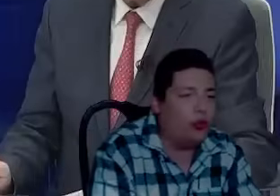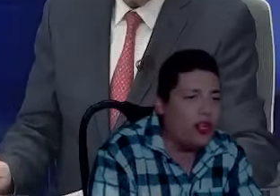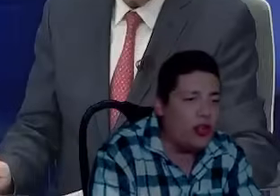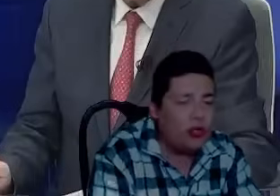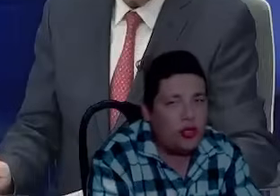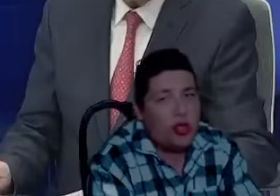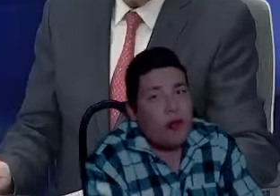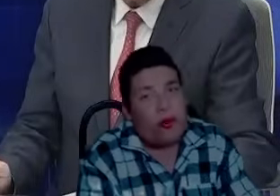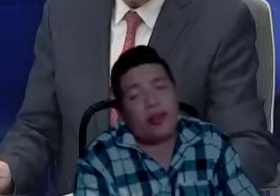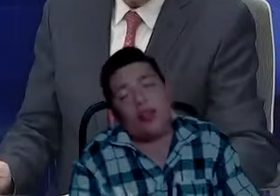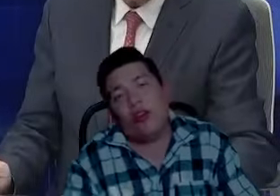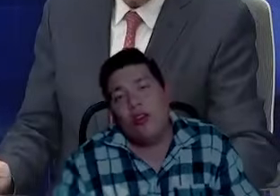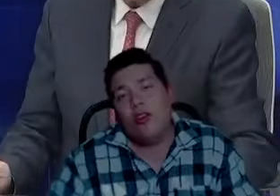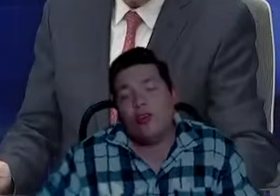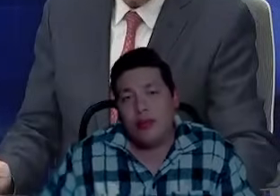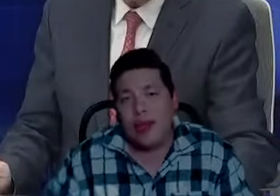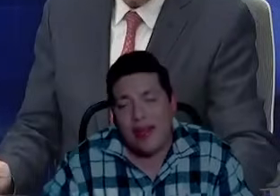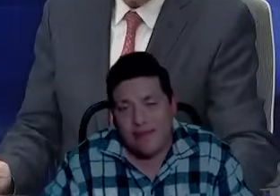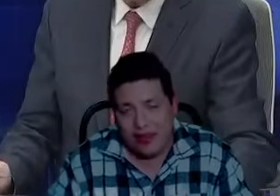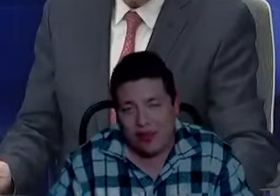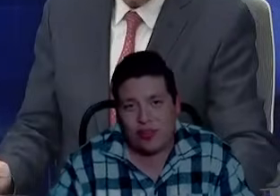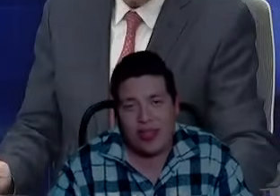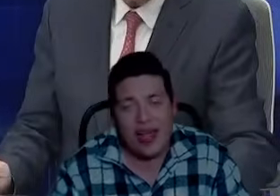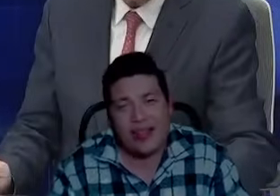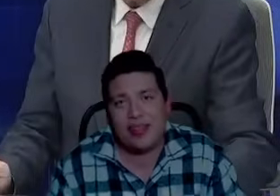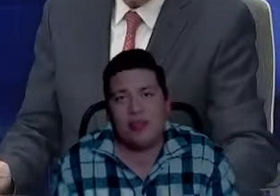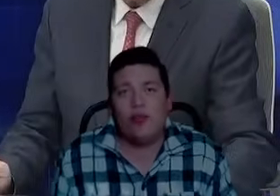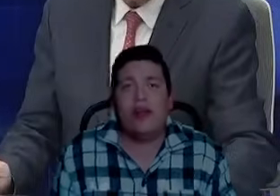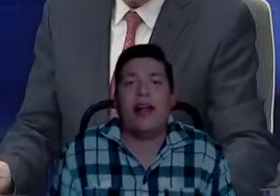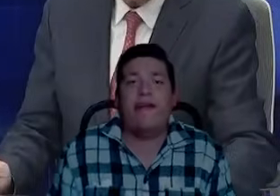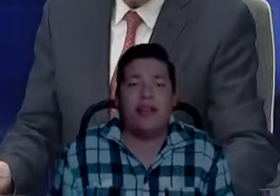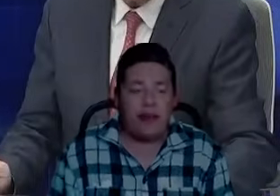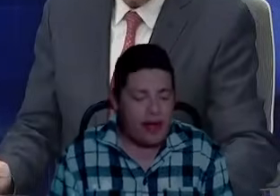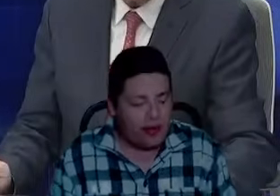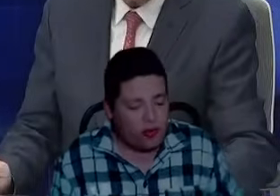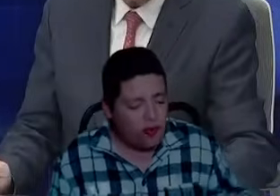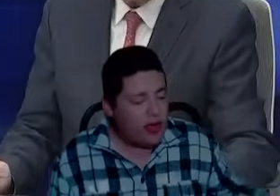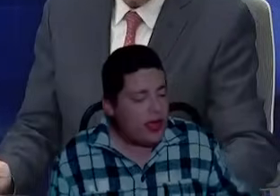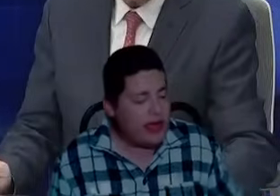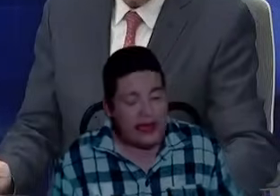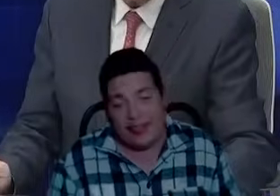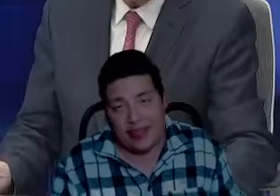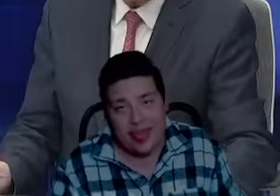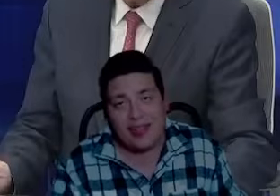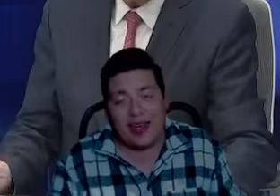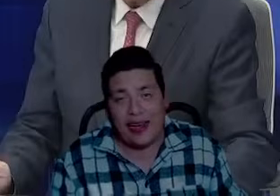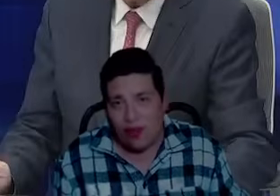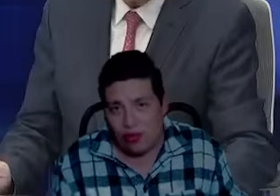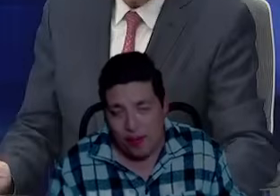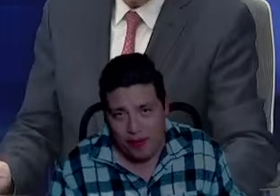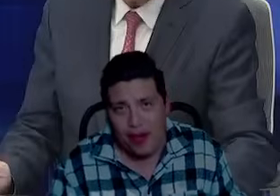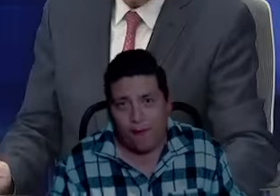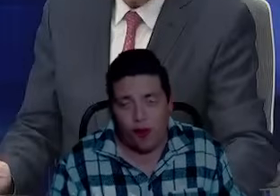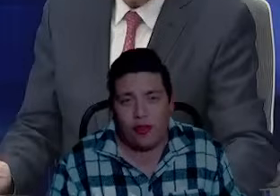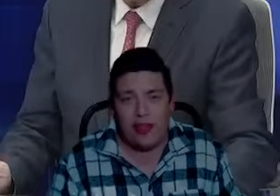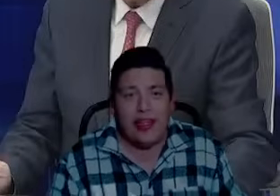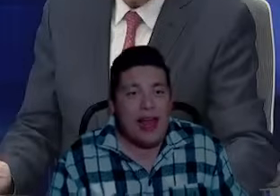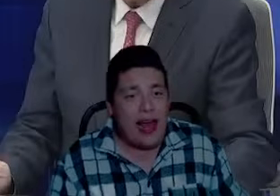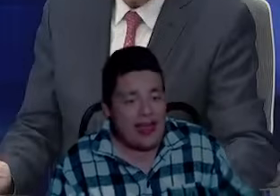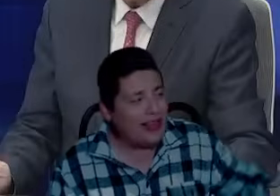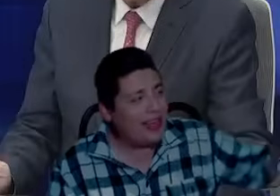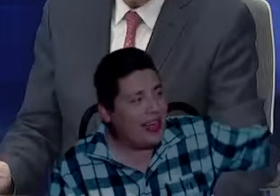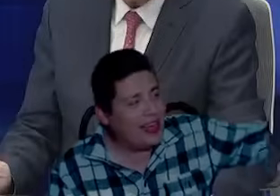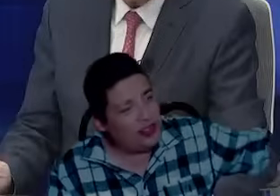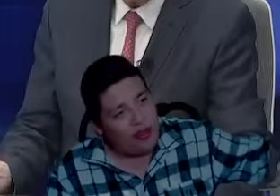mismos Estados Unidos. Porque son los migrantes los que hacen un gran trabajo y que están sacando también a